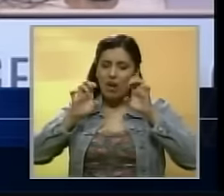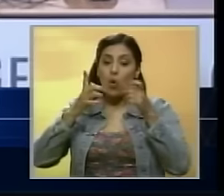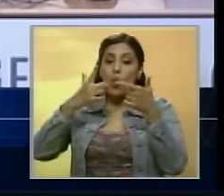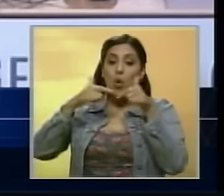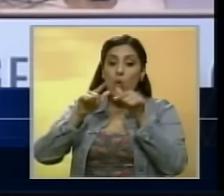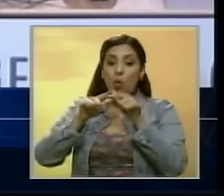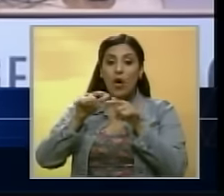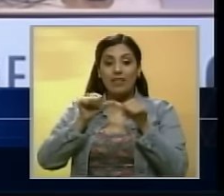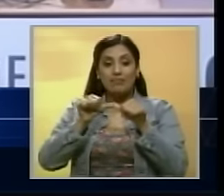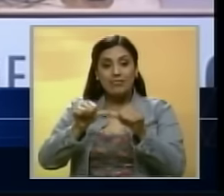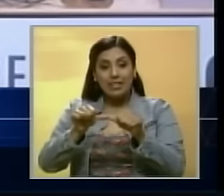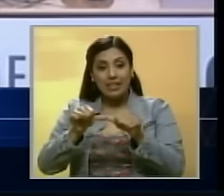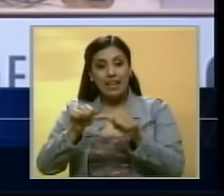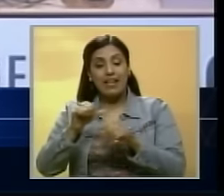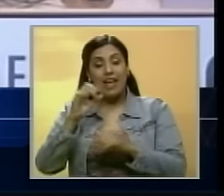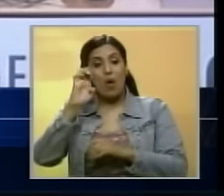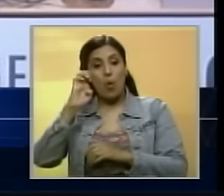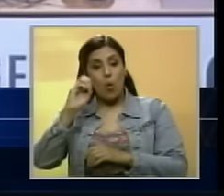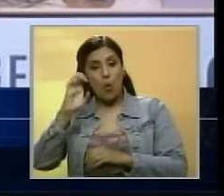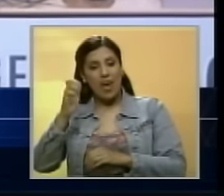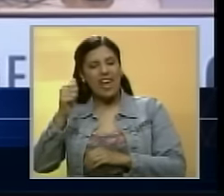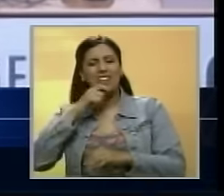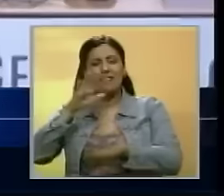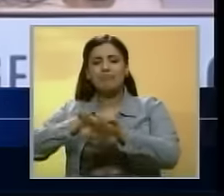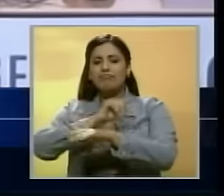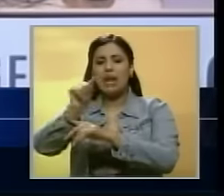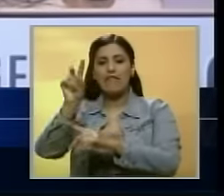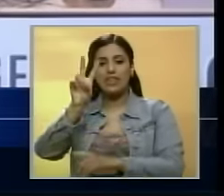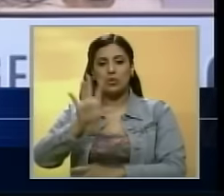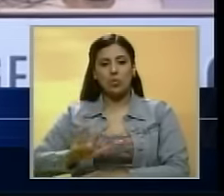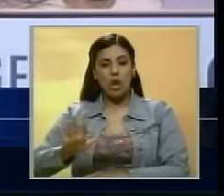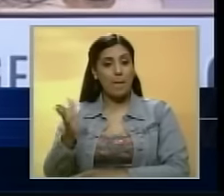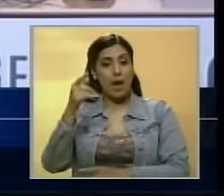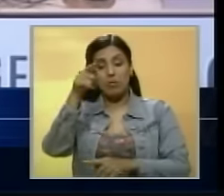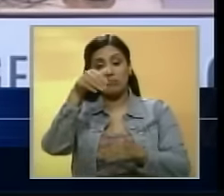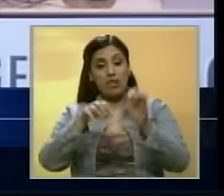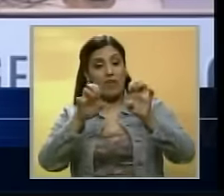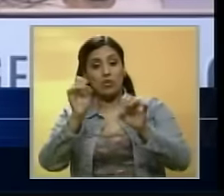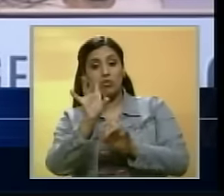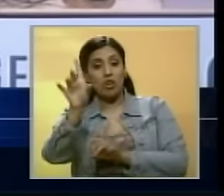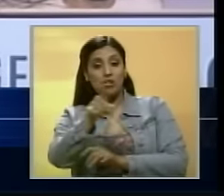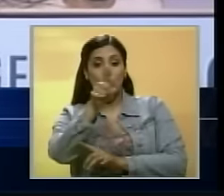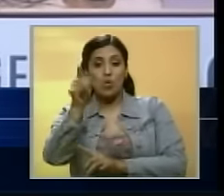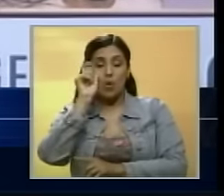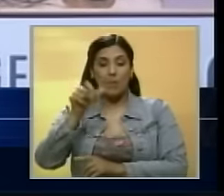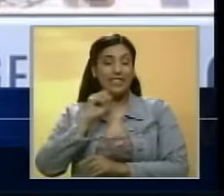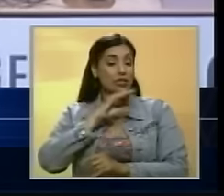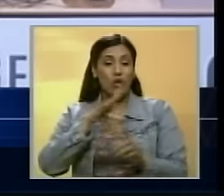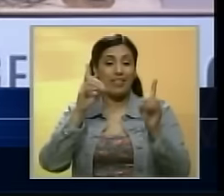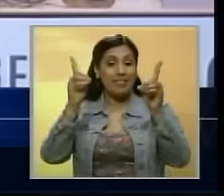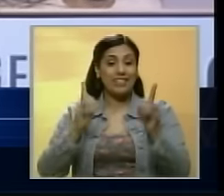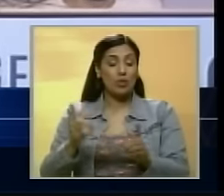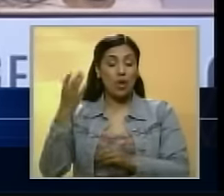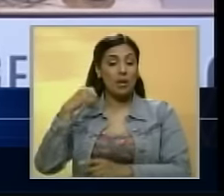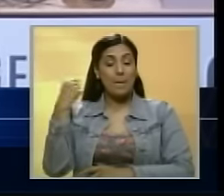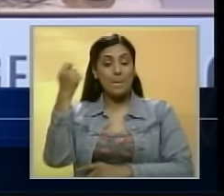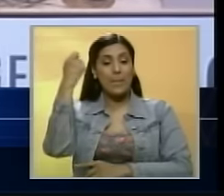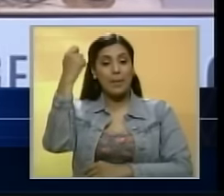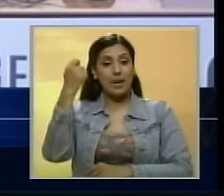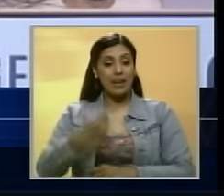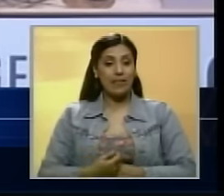el consejo permanente a solicitud de Venezuela es una decisión histórica lo que se ha dado